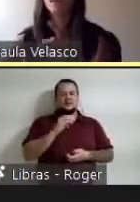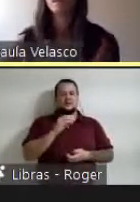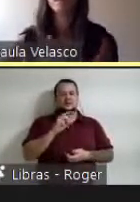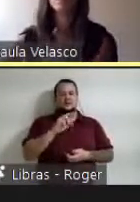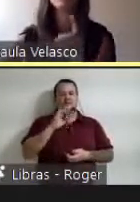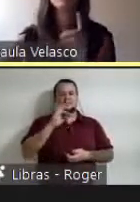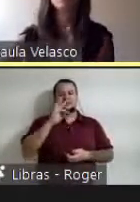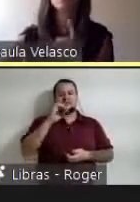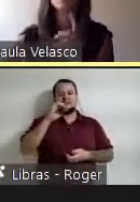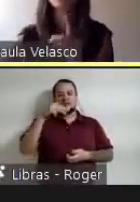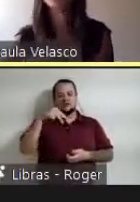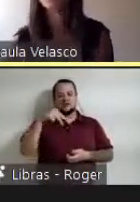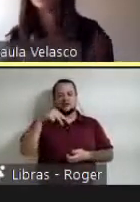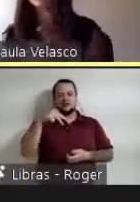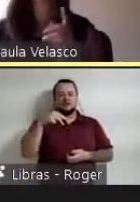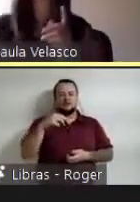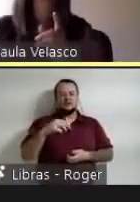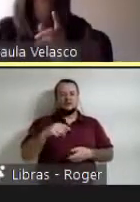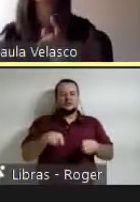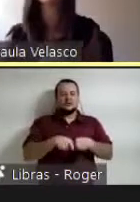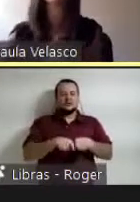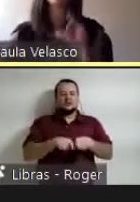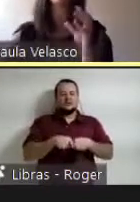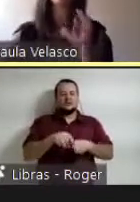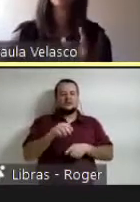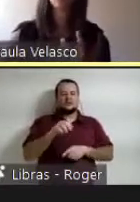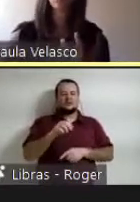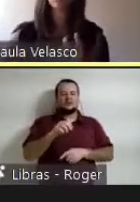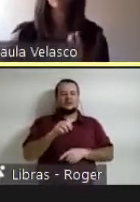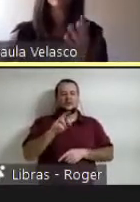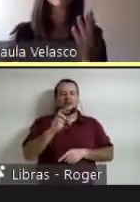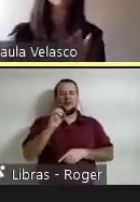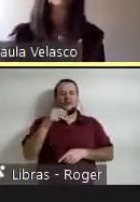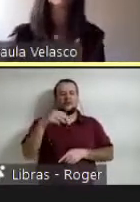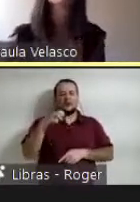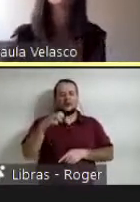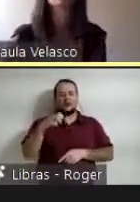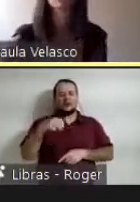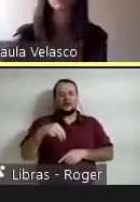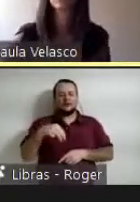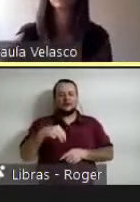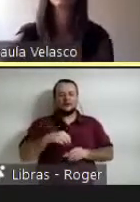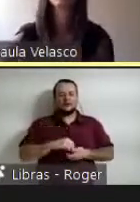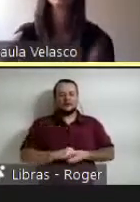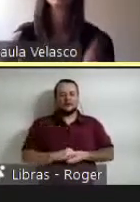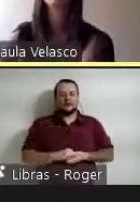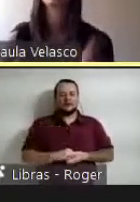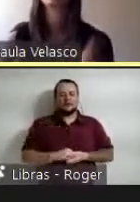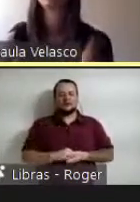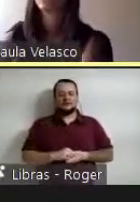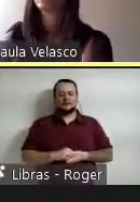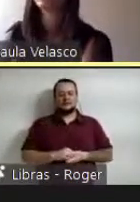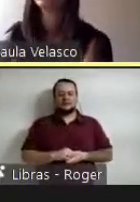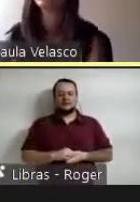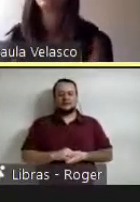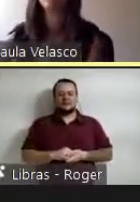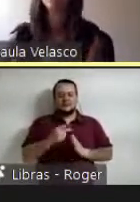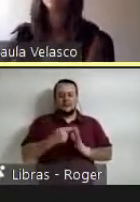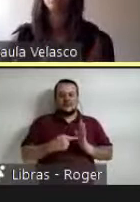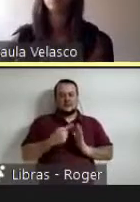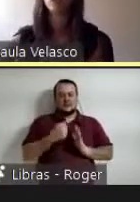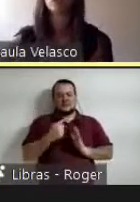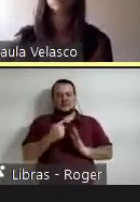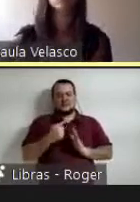en parte por desarrollar unha metodologia de aproximación ao proxecto que pudiera construir o proxecto en particular en un